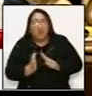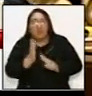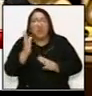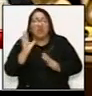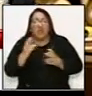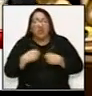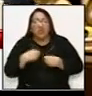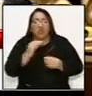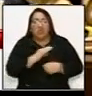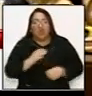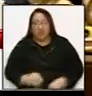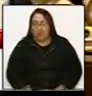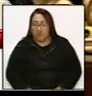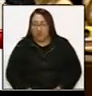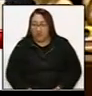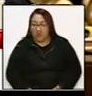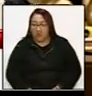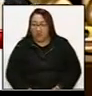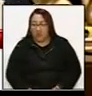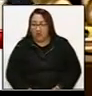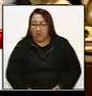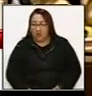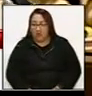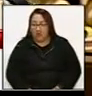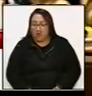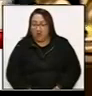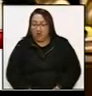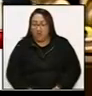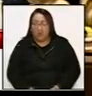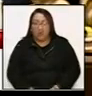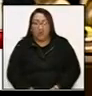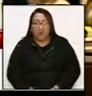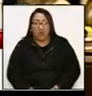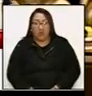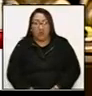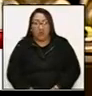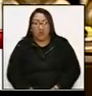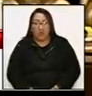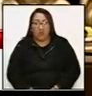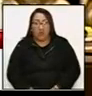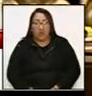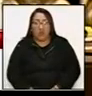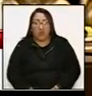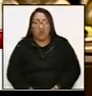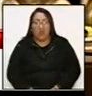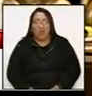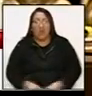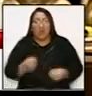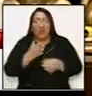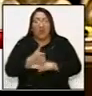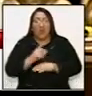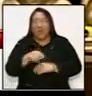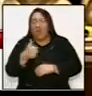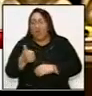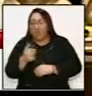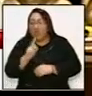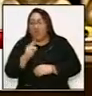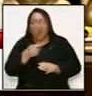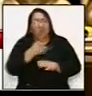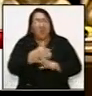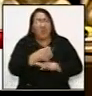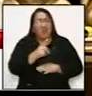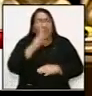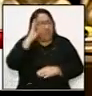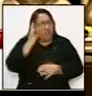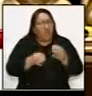actuó cumpliendo los protocolos, si se fue eficiente, si fracasó o no, por qué interviene una dependencia y no la otra, como la